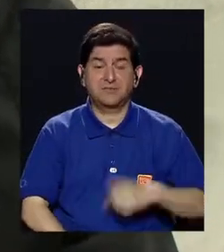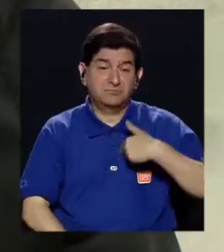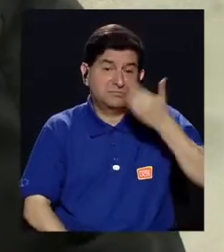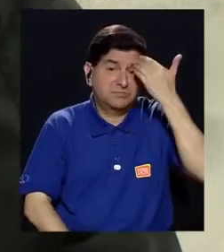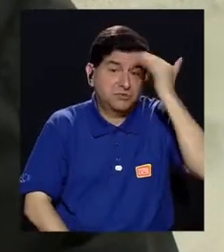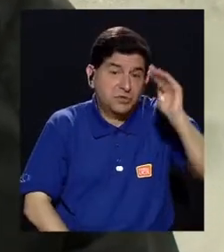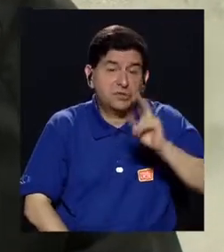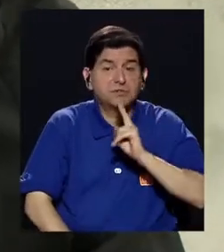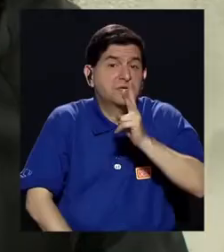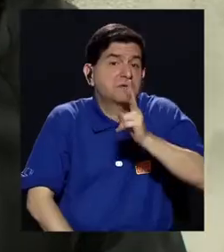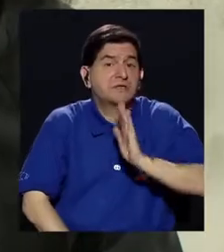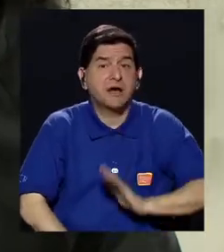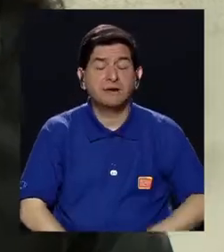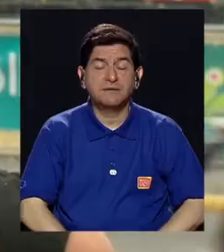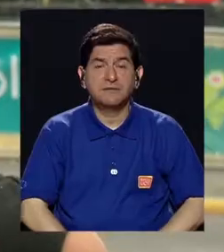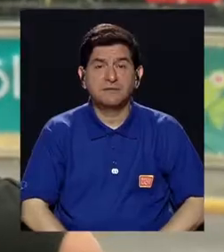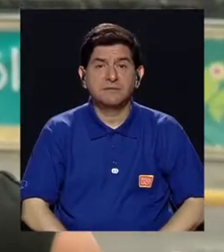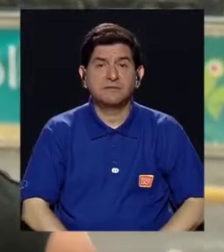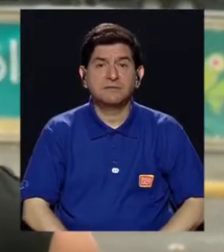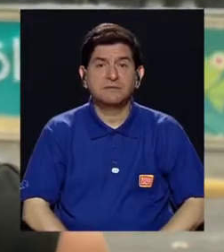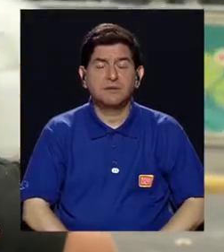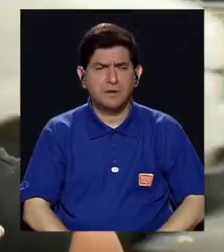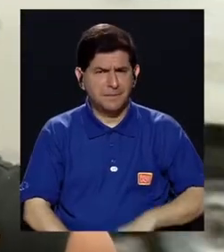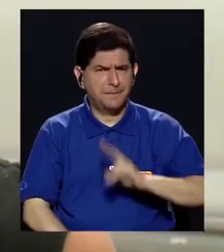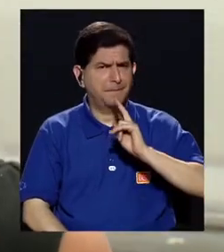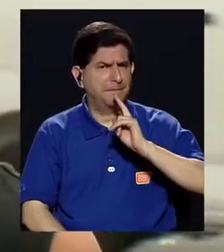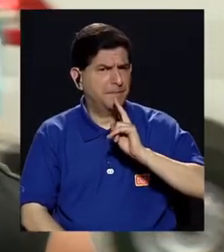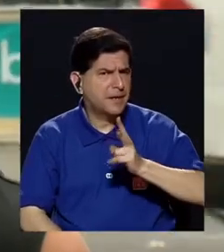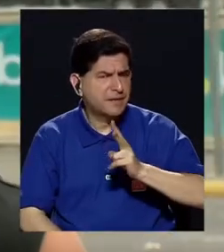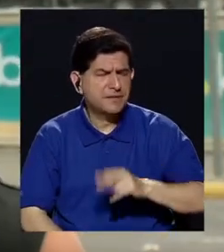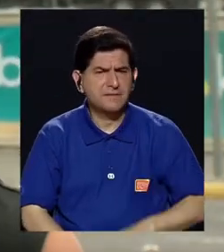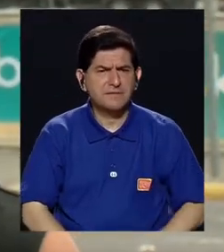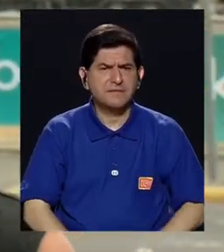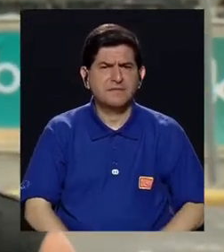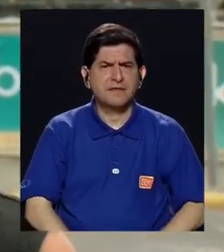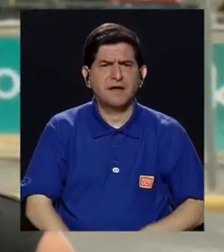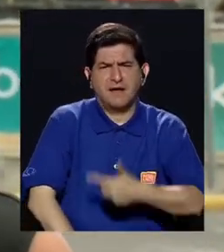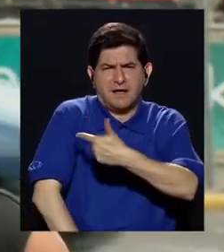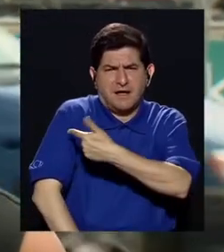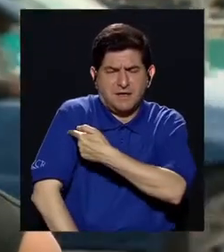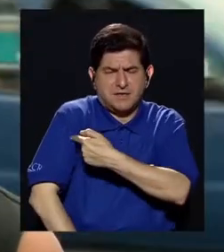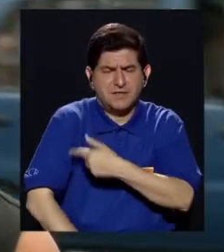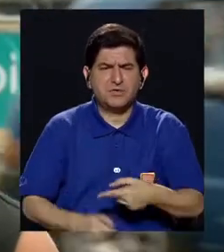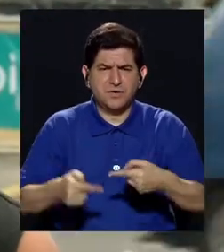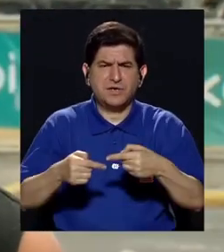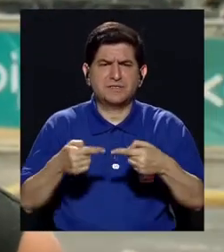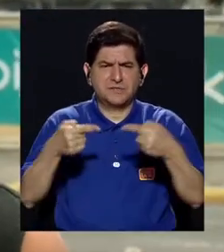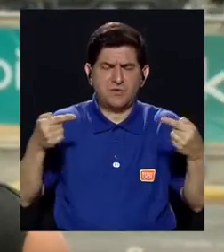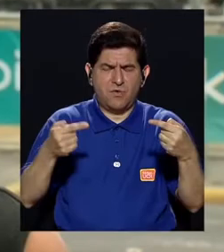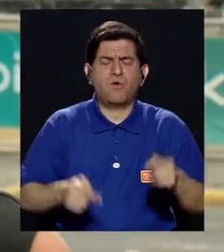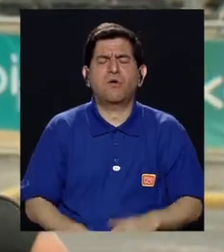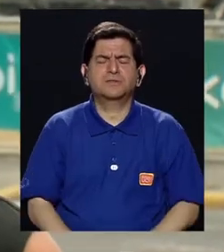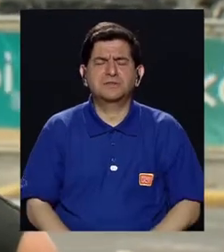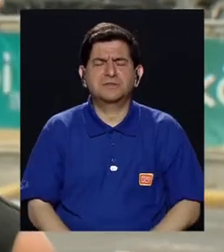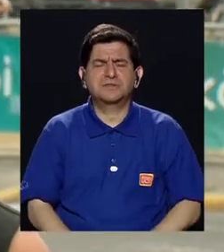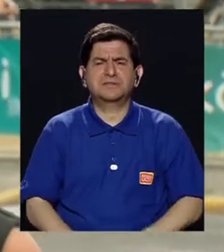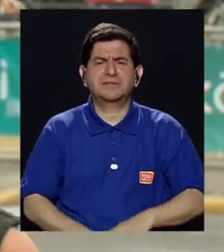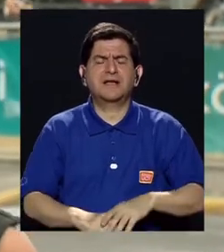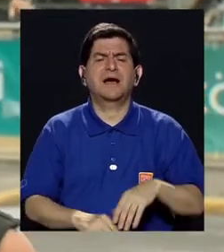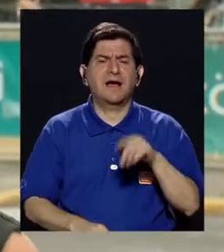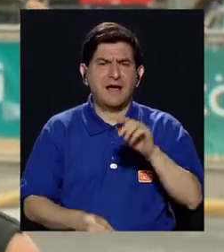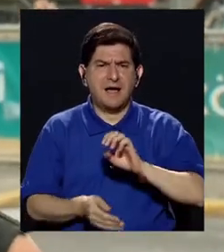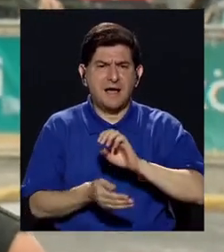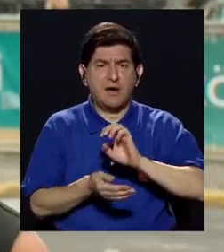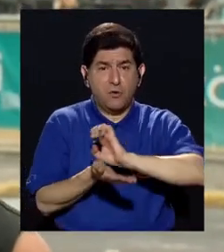No sé si será verdad. Bueno, que sí es cierto que las inyecciones anticonceptivas para hombres se dejaron de estar en